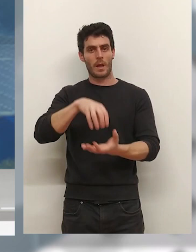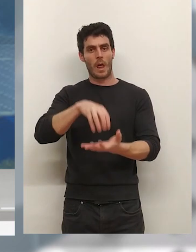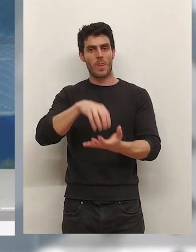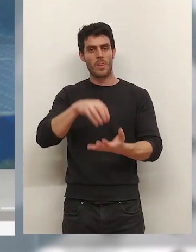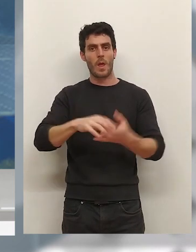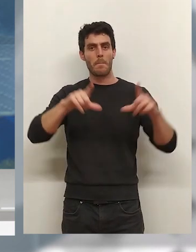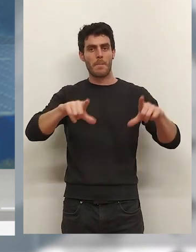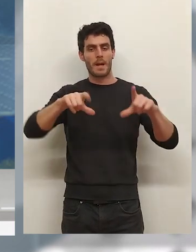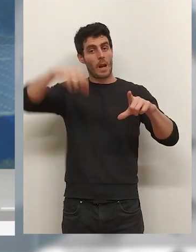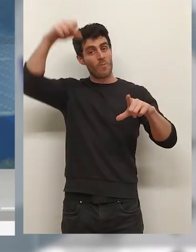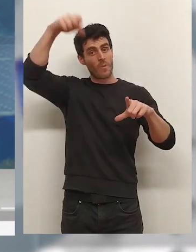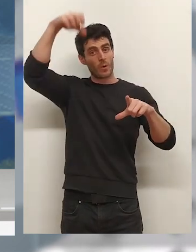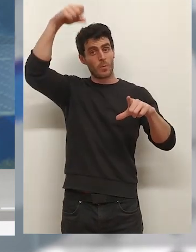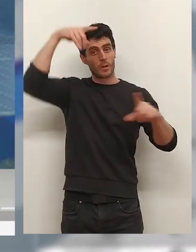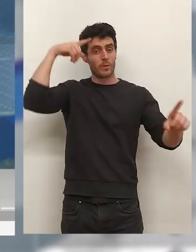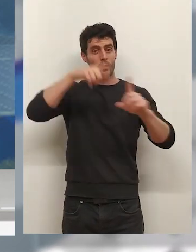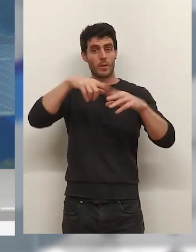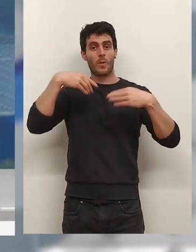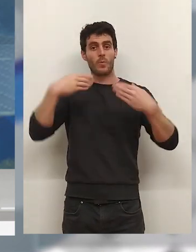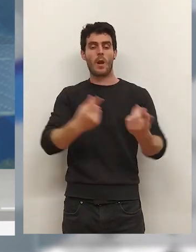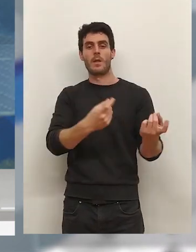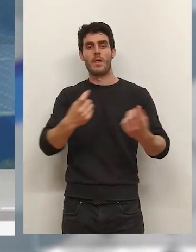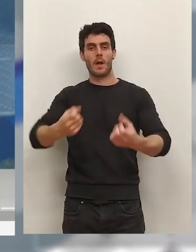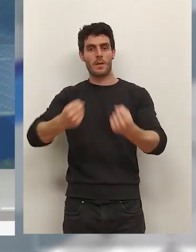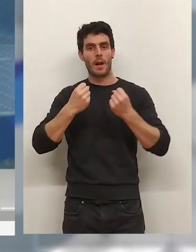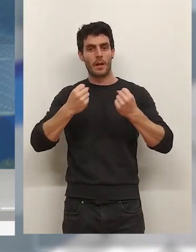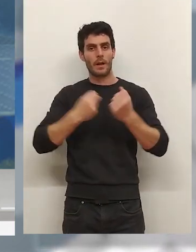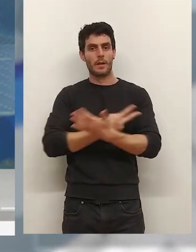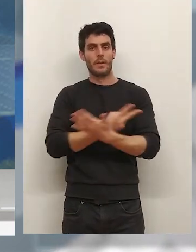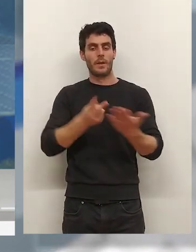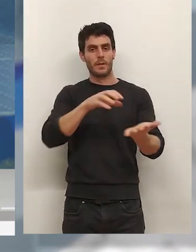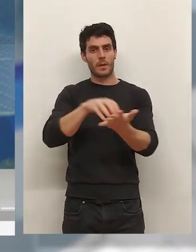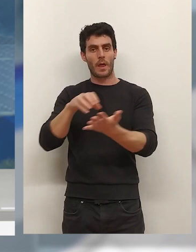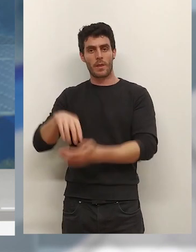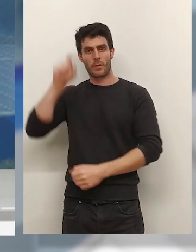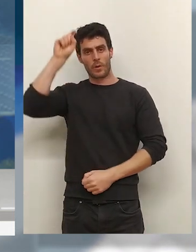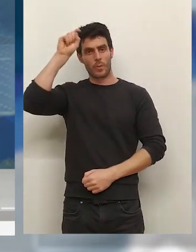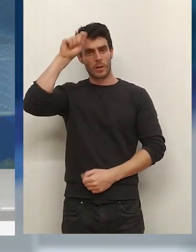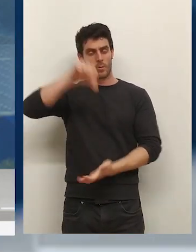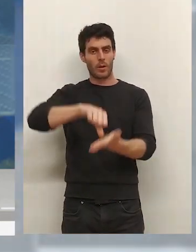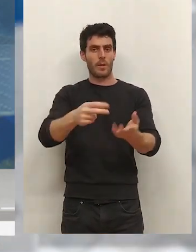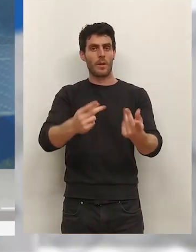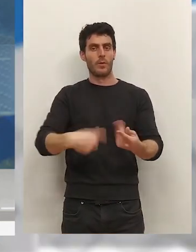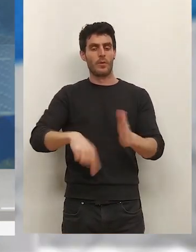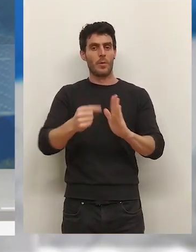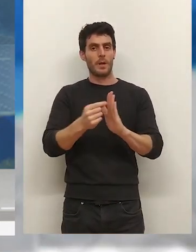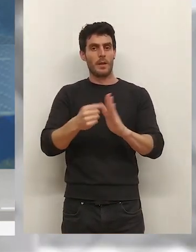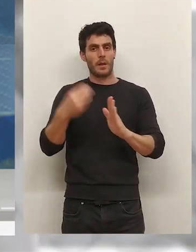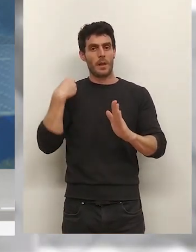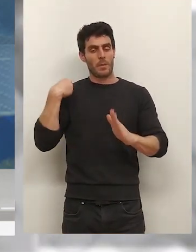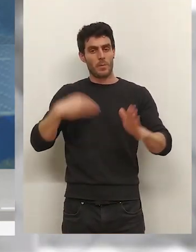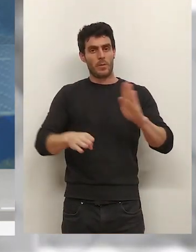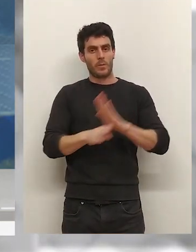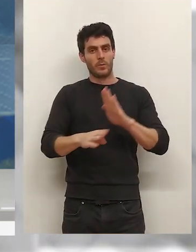de paneles fotovoltaicos para cubrir las necesidades energéticas de 17 centros educativos de la capital riojana. Una medida